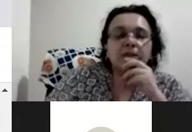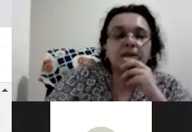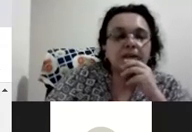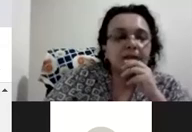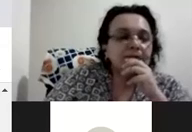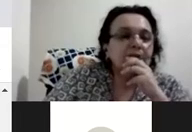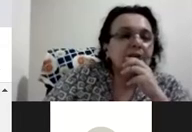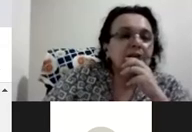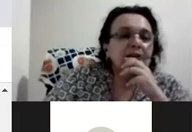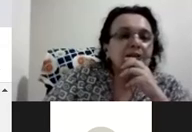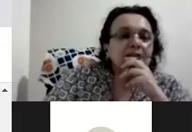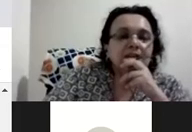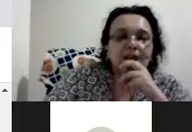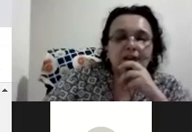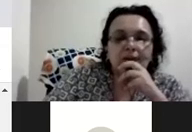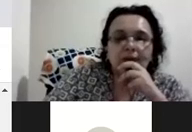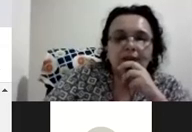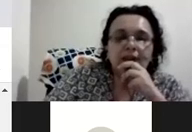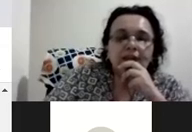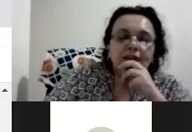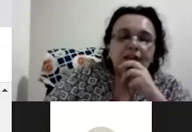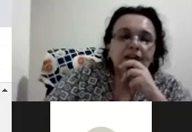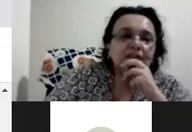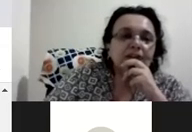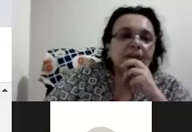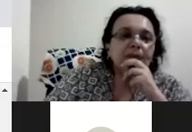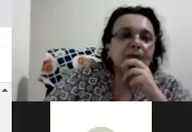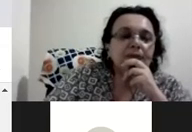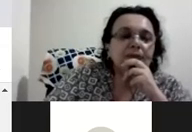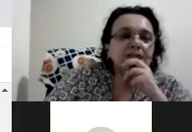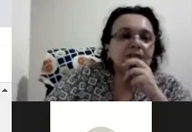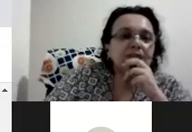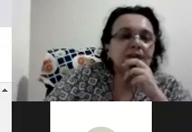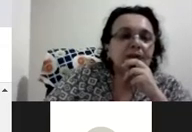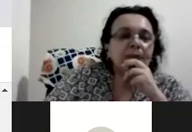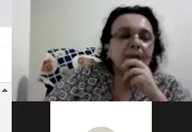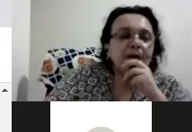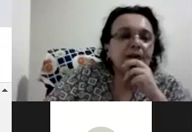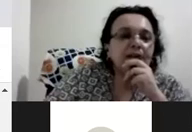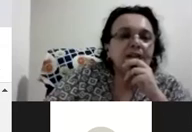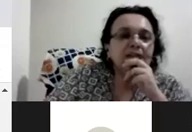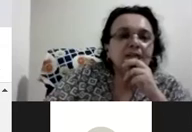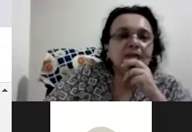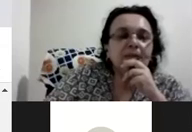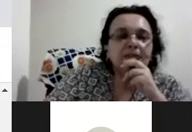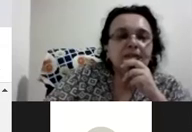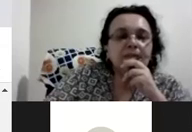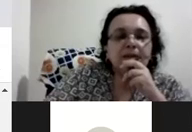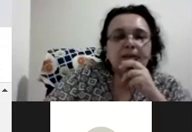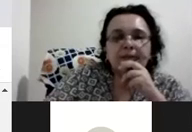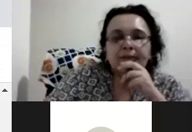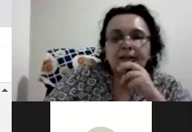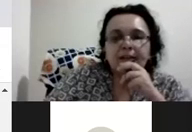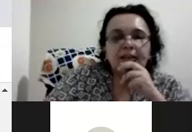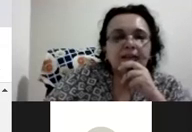a discutir lo que entienden de las preguntas. Las vamos a ir analizando despacito